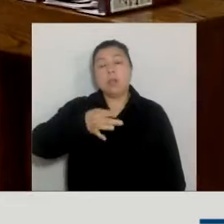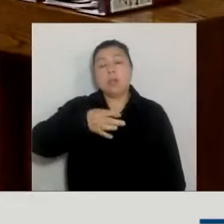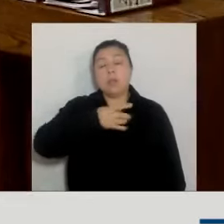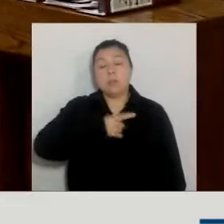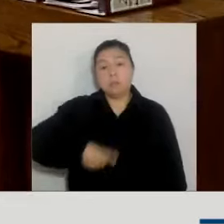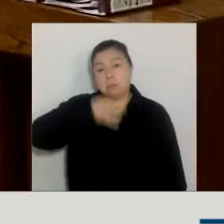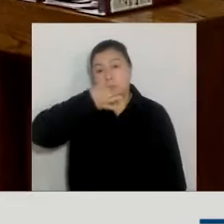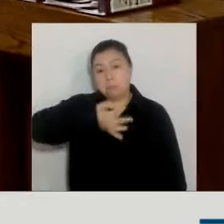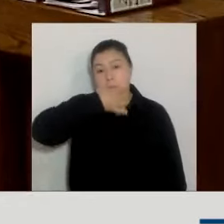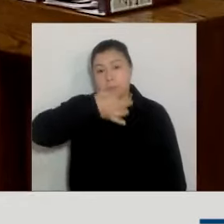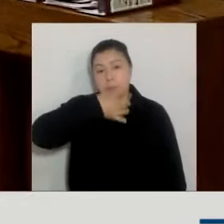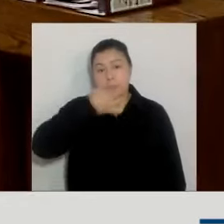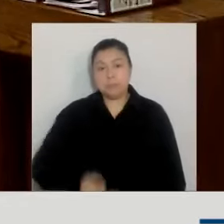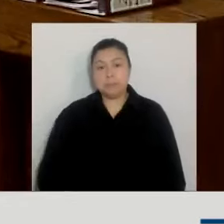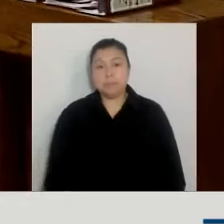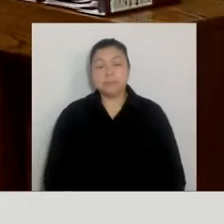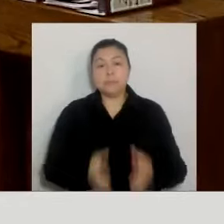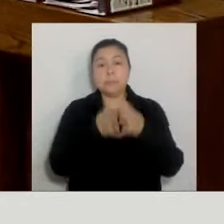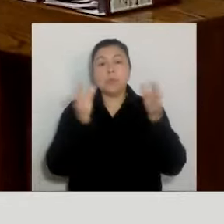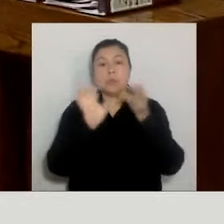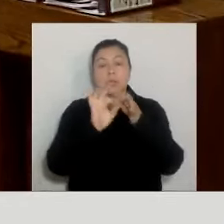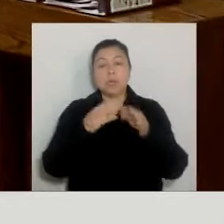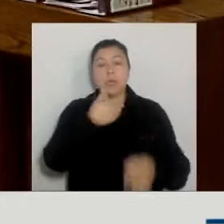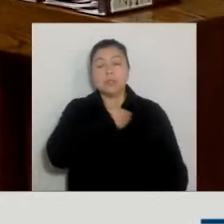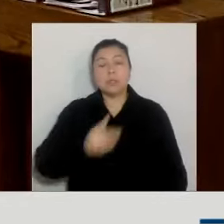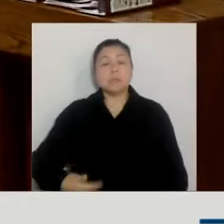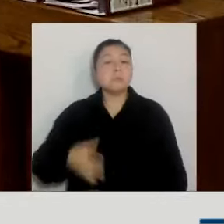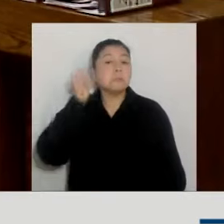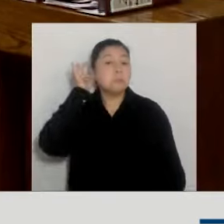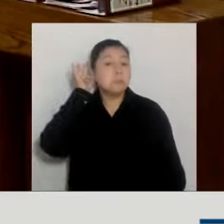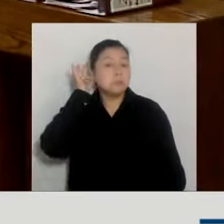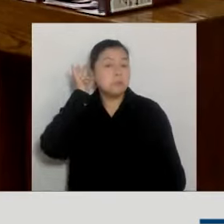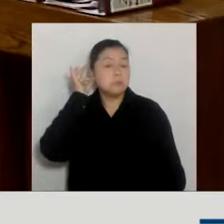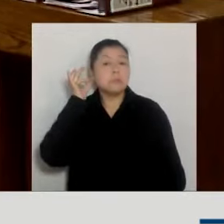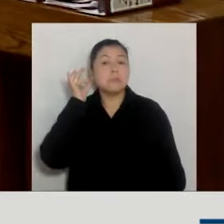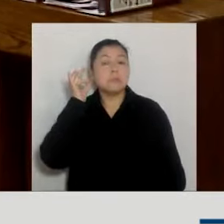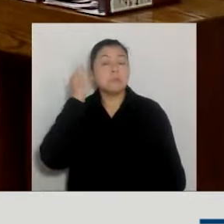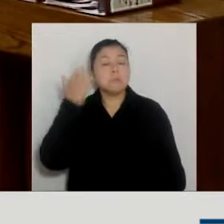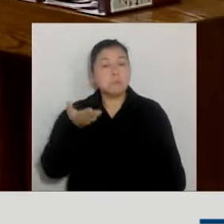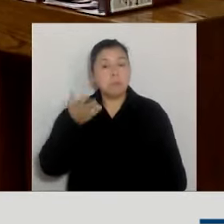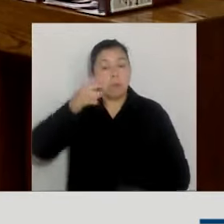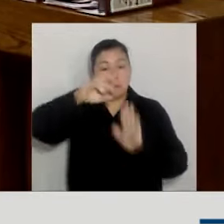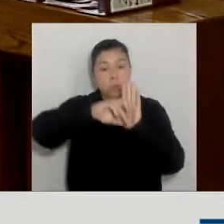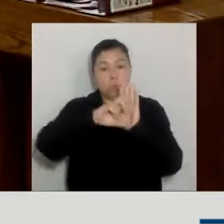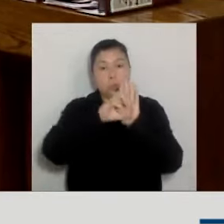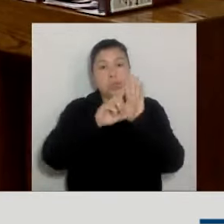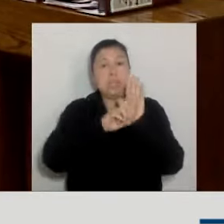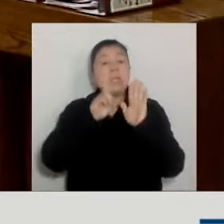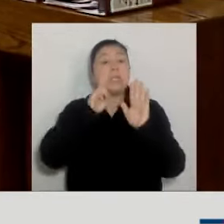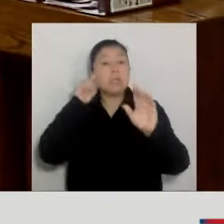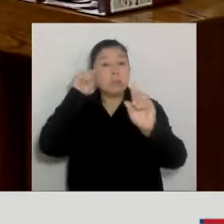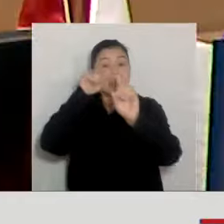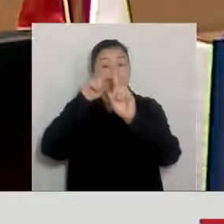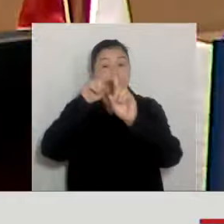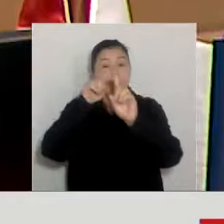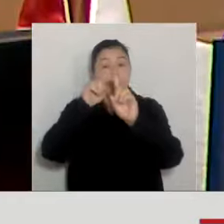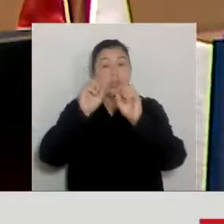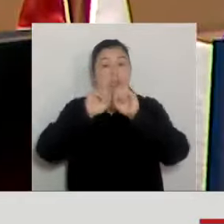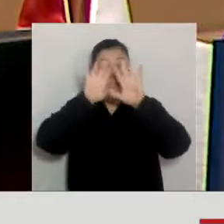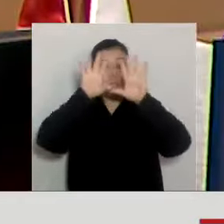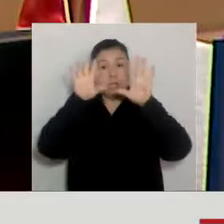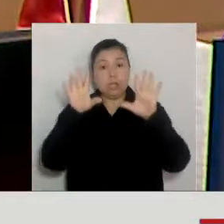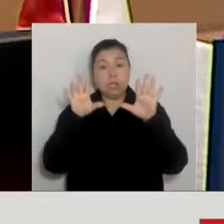jurgensen Muchas gracias presidenta presidenta este proyecto de ley tiene por objetivo establecer claramente